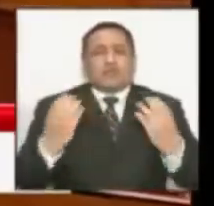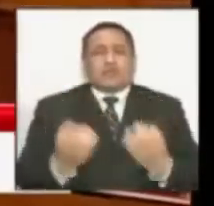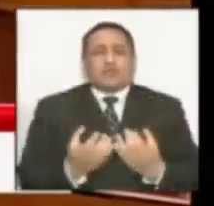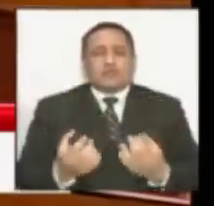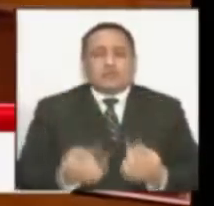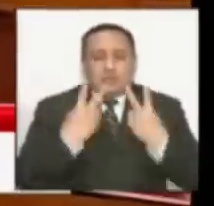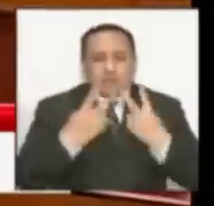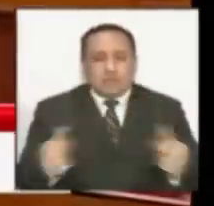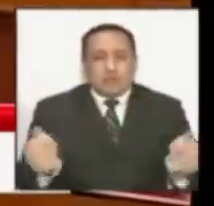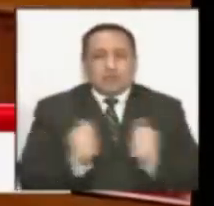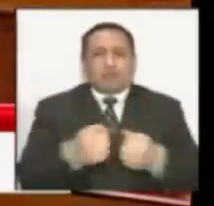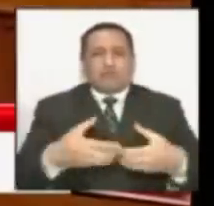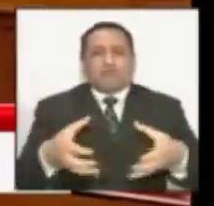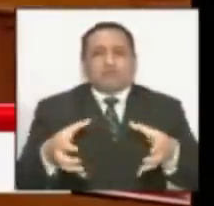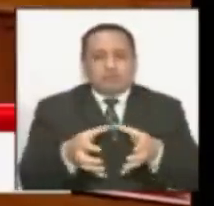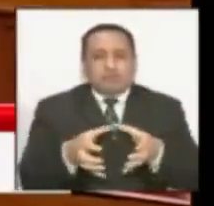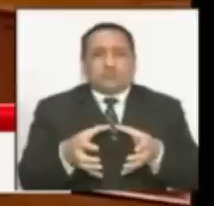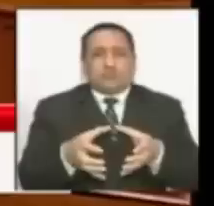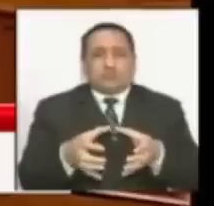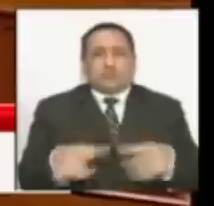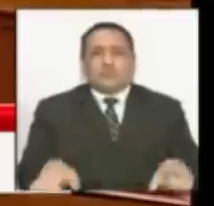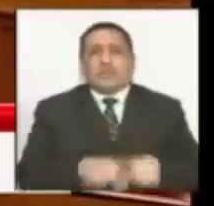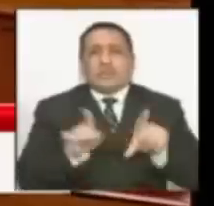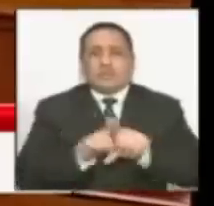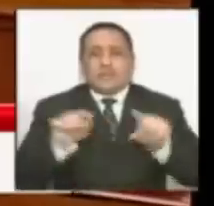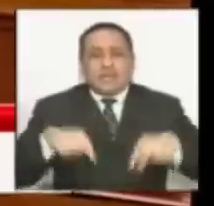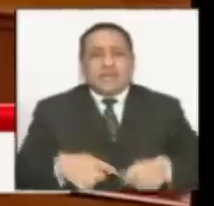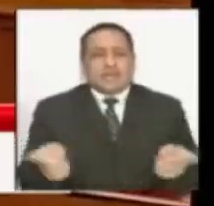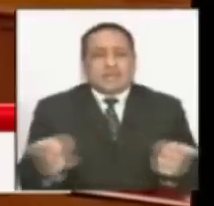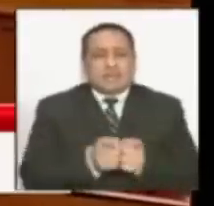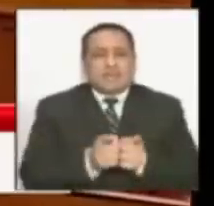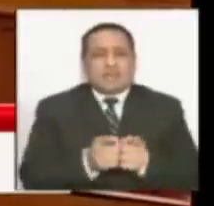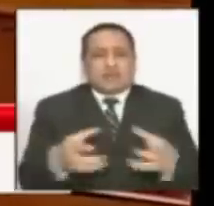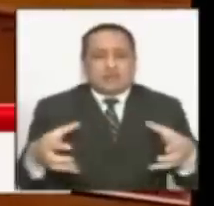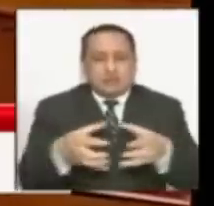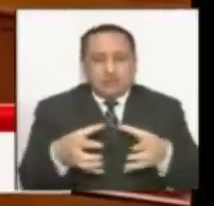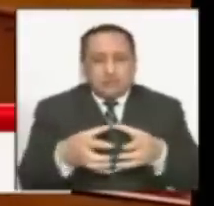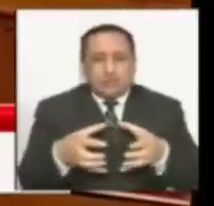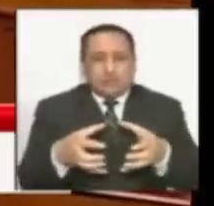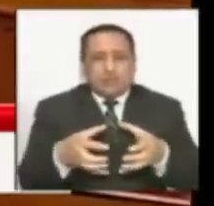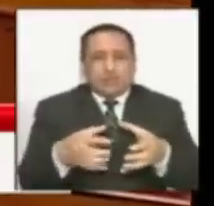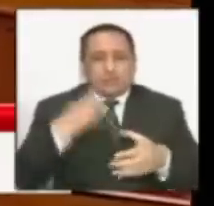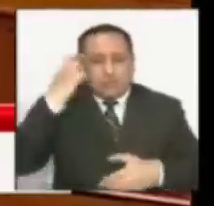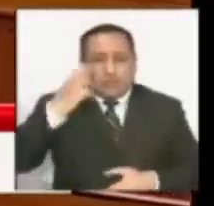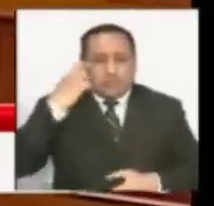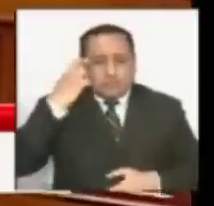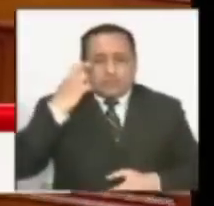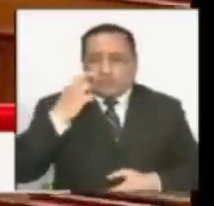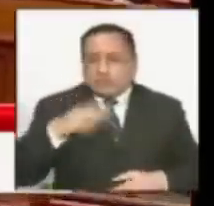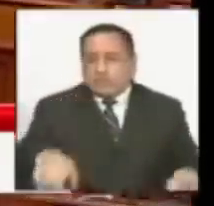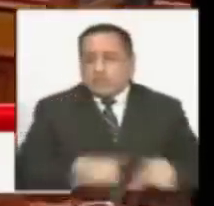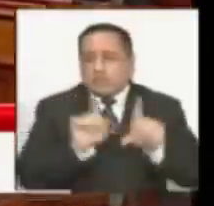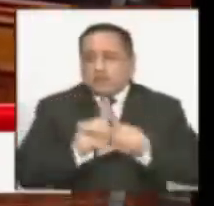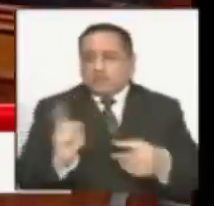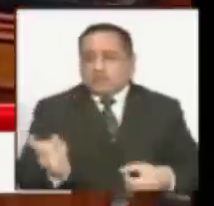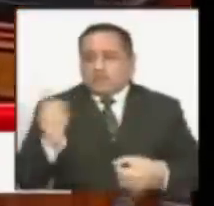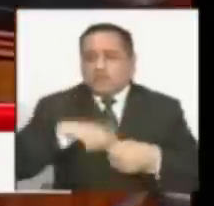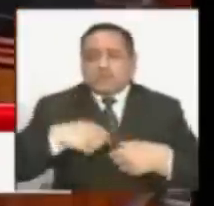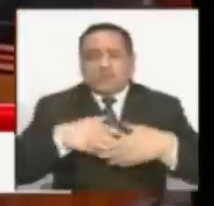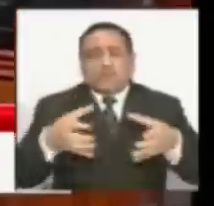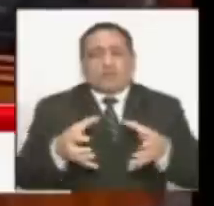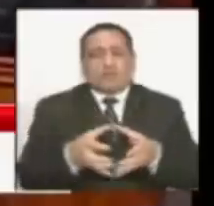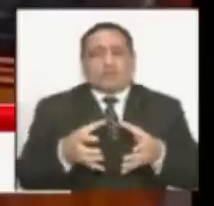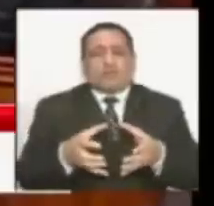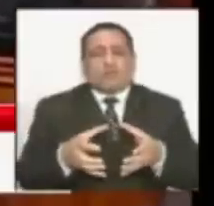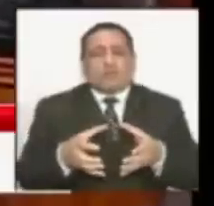dijo que cuando se sintiera, cuando lo considerara, lo invitaban a retirarse del pleno, ya que como presidente de la República